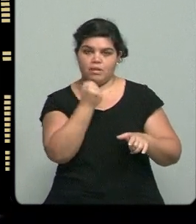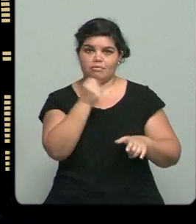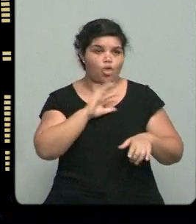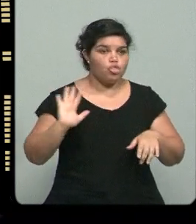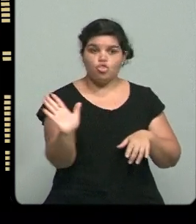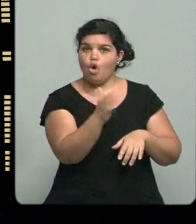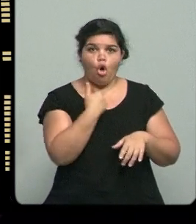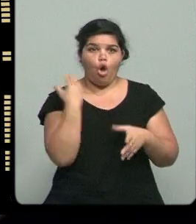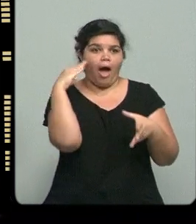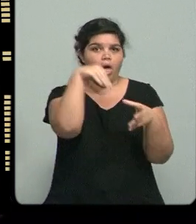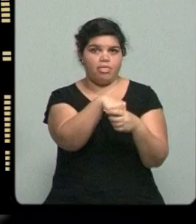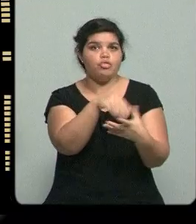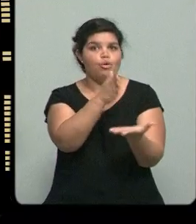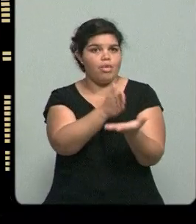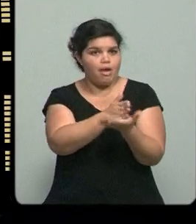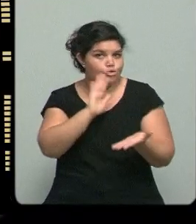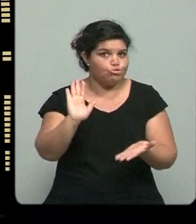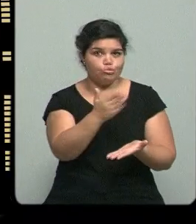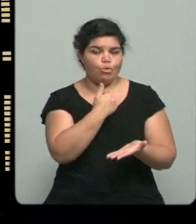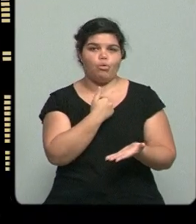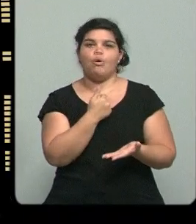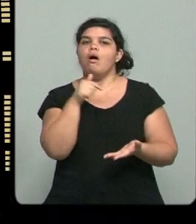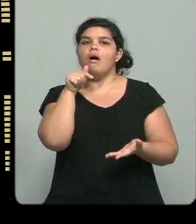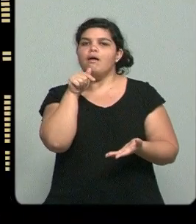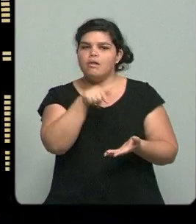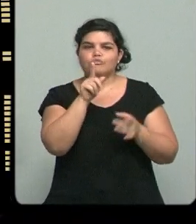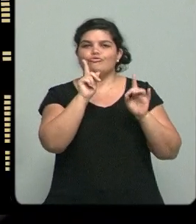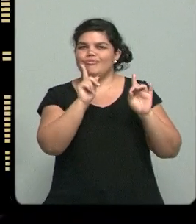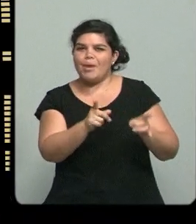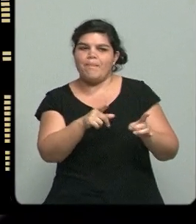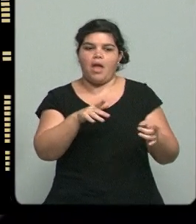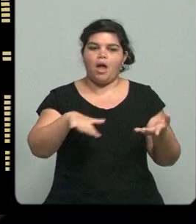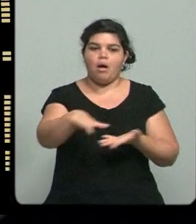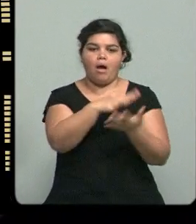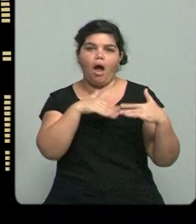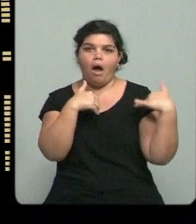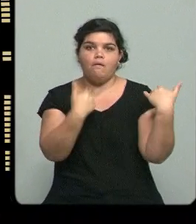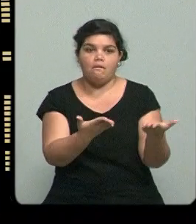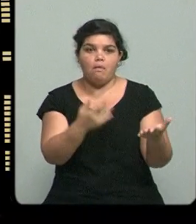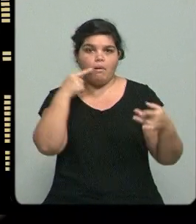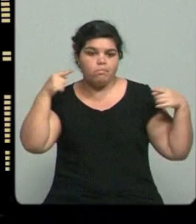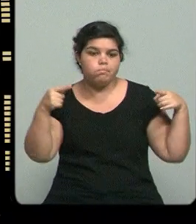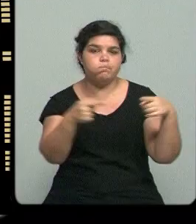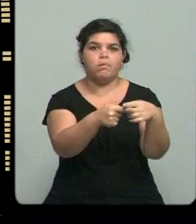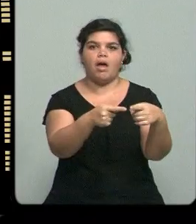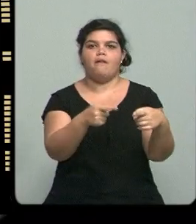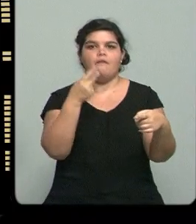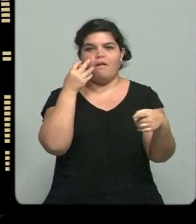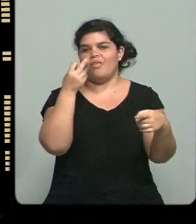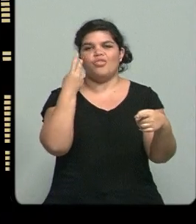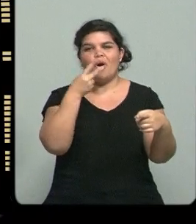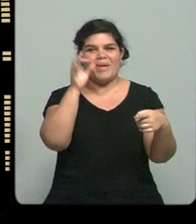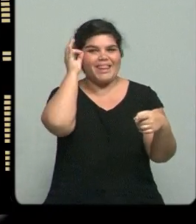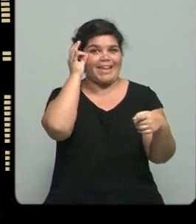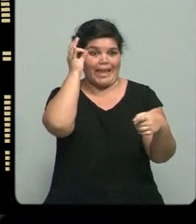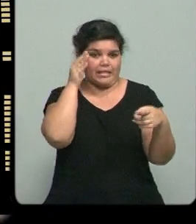sin distinción, además de considerarse un bien público por el que hay que trabajar pensando en la Agenda 2030.